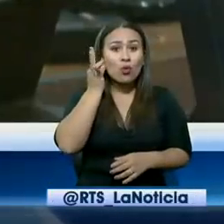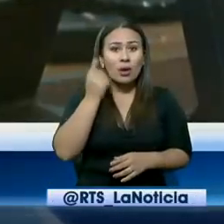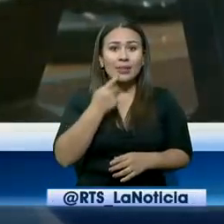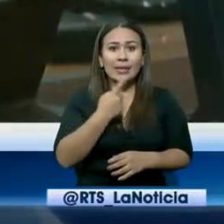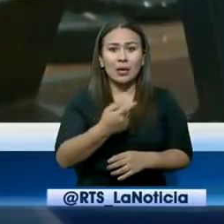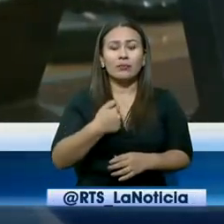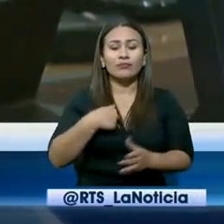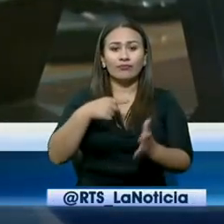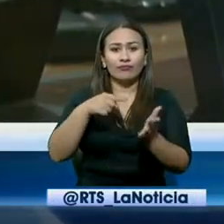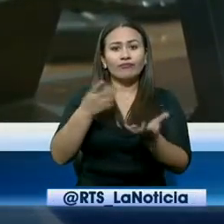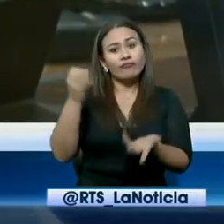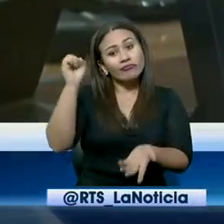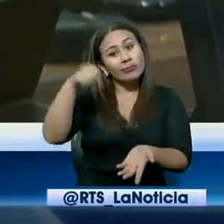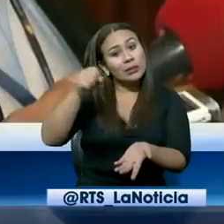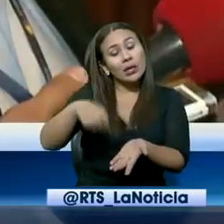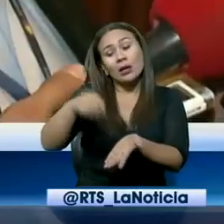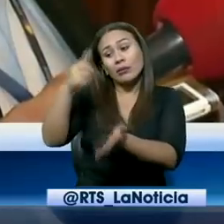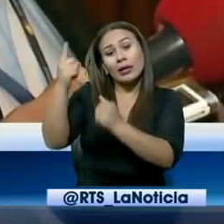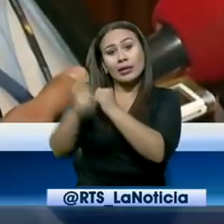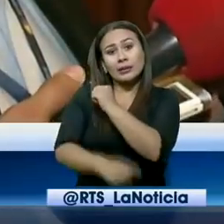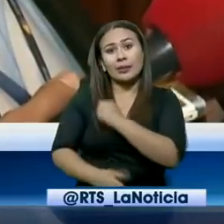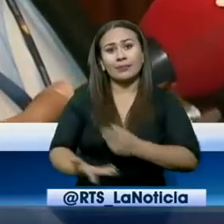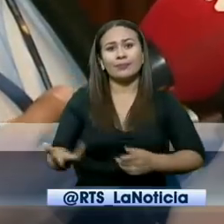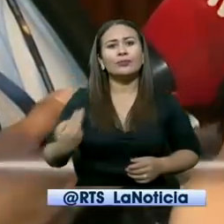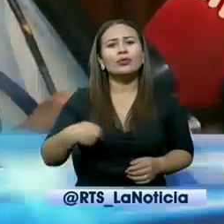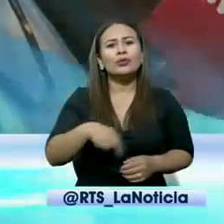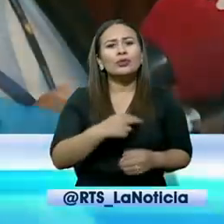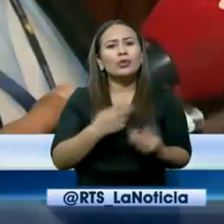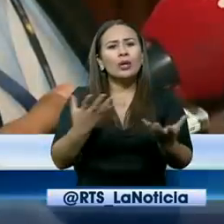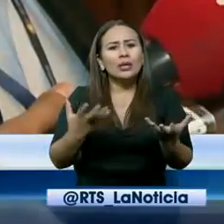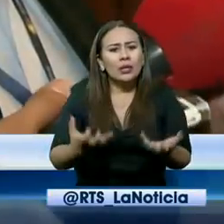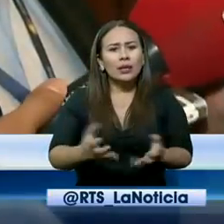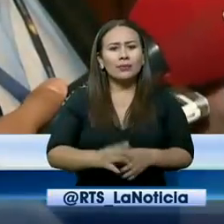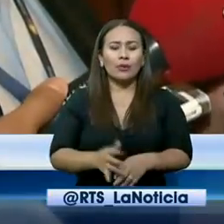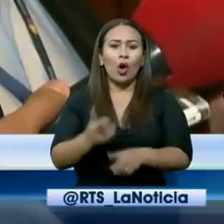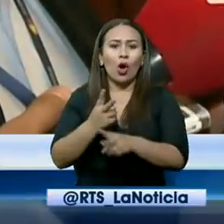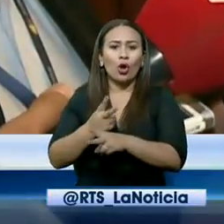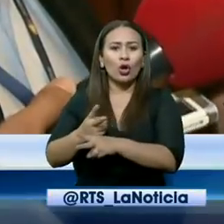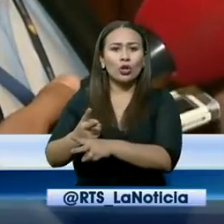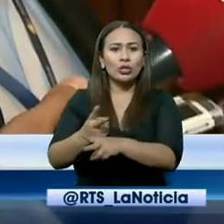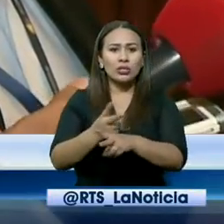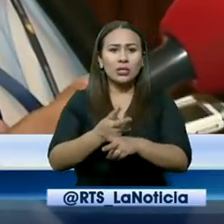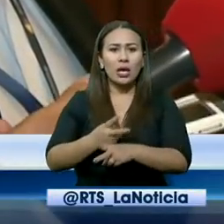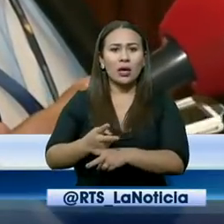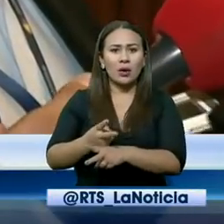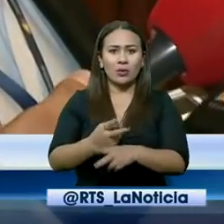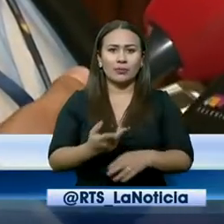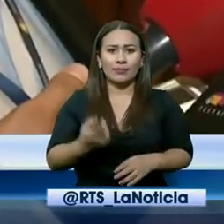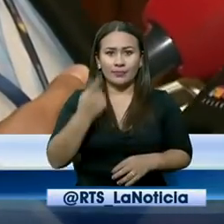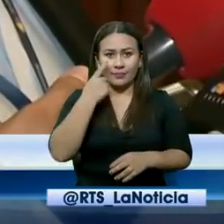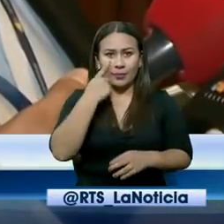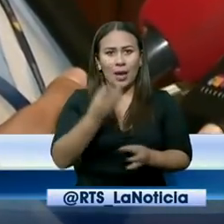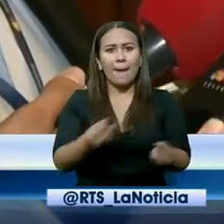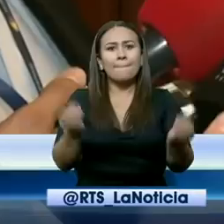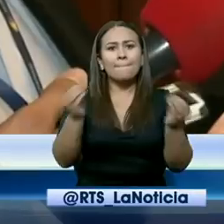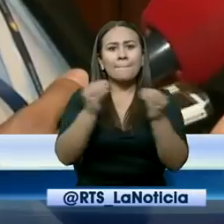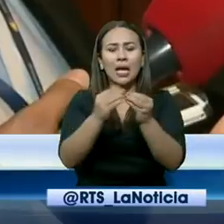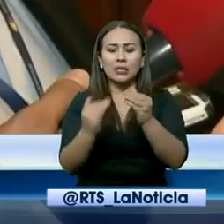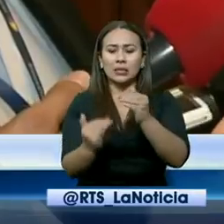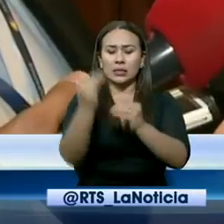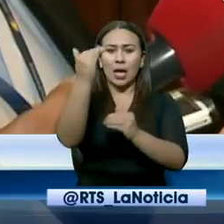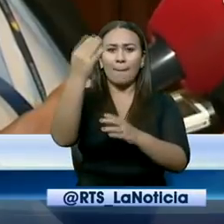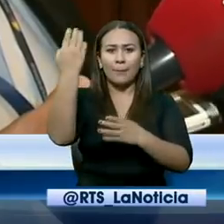su voto para aplicar la sanción. Lo que estamos planteando como Consejo de Administración Legislativa es elevar el nivel de la política. No